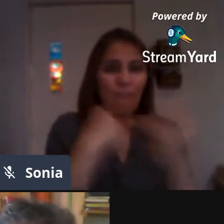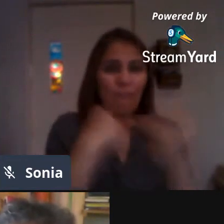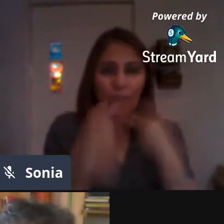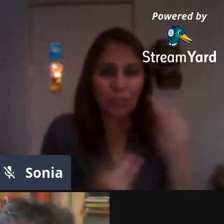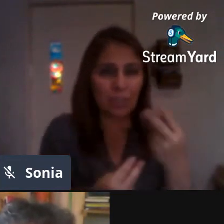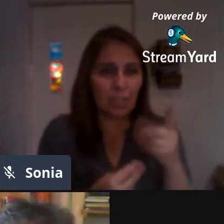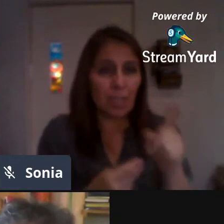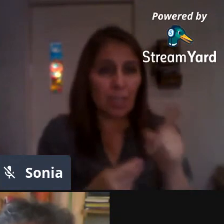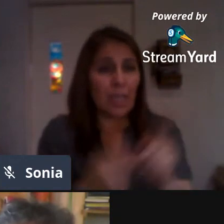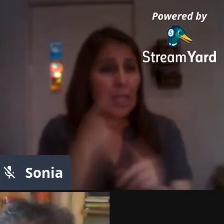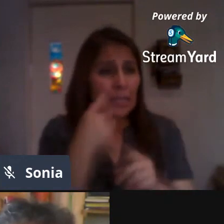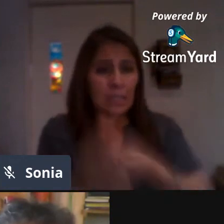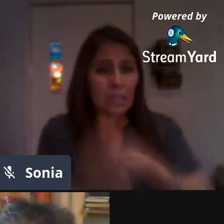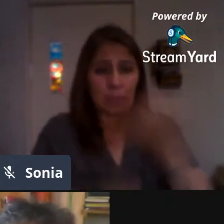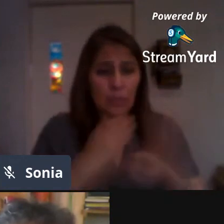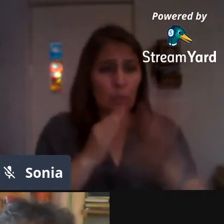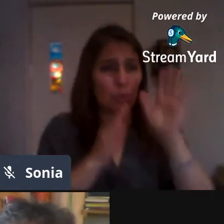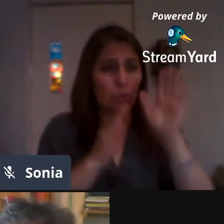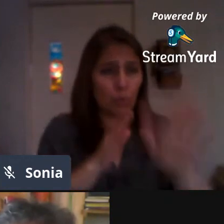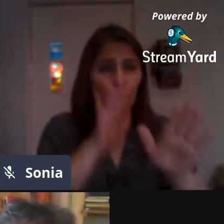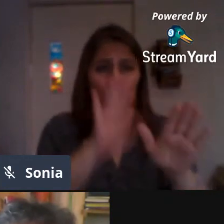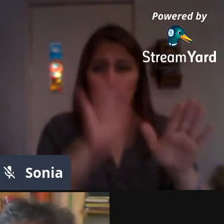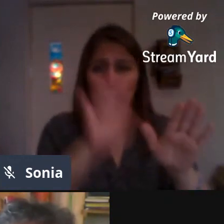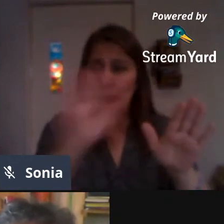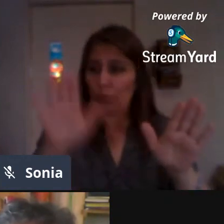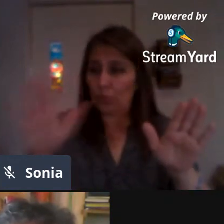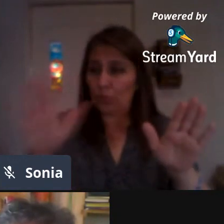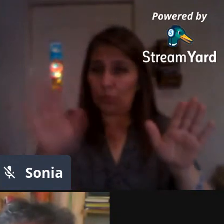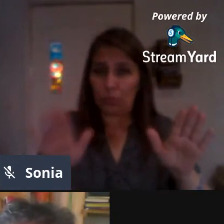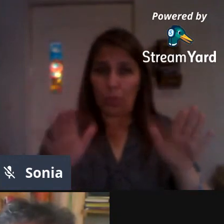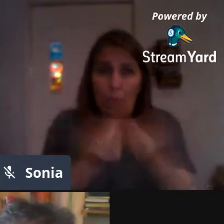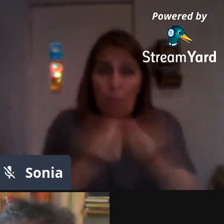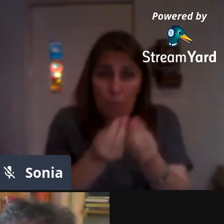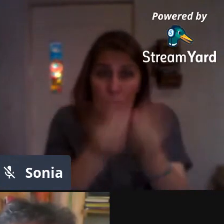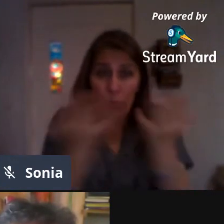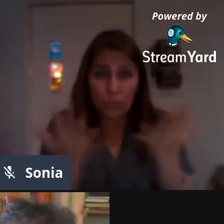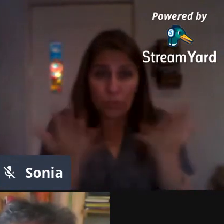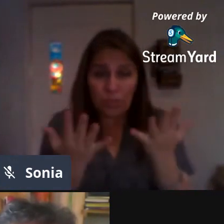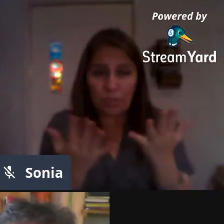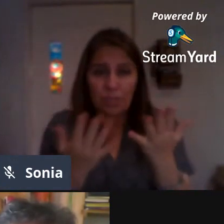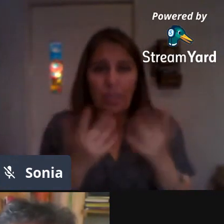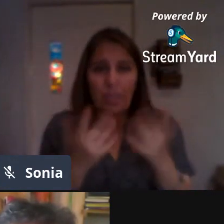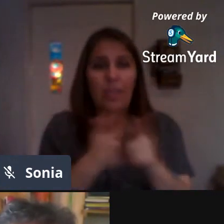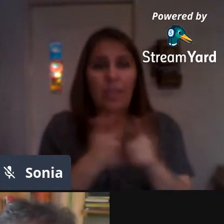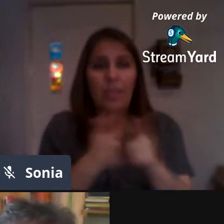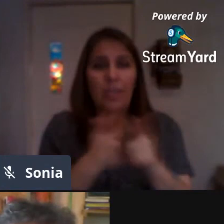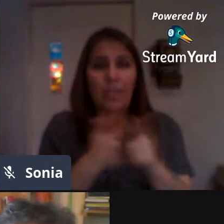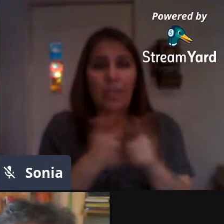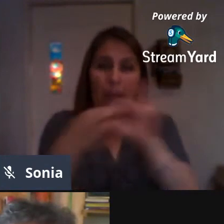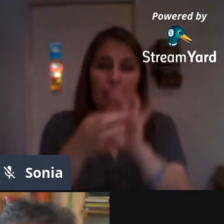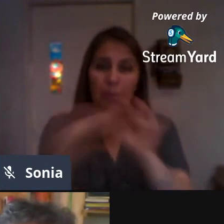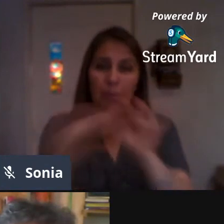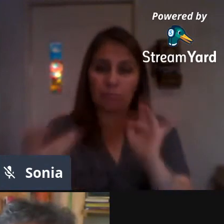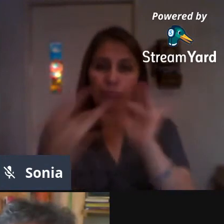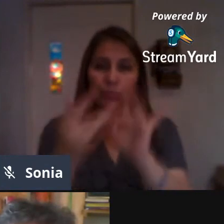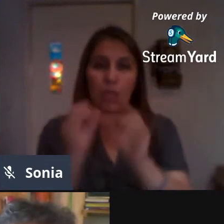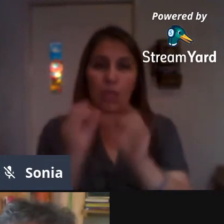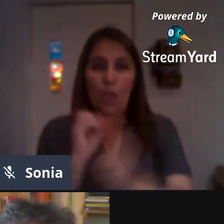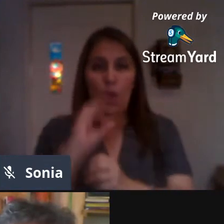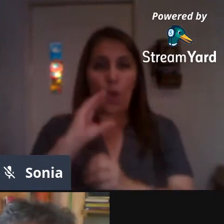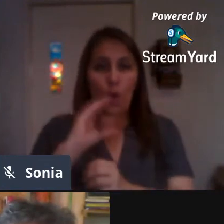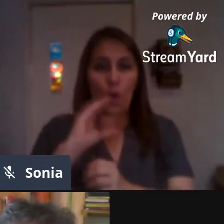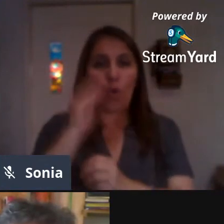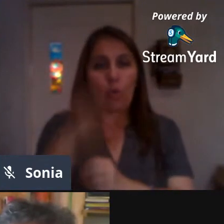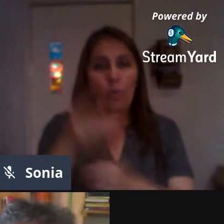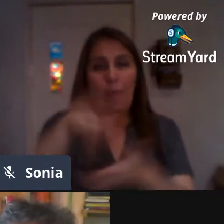unifican precisamente esto conecta y voy a volver a conectar con mi club de lectura cada noche en el conversatorio